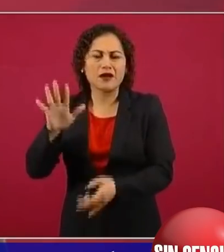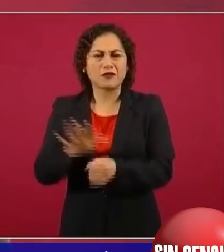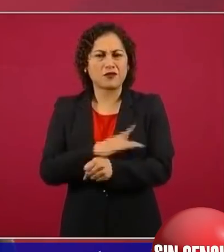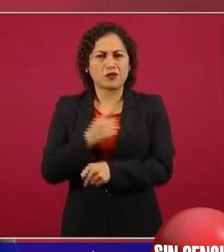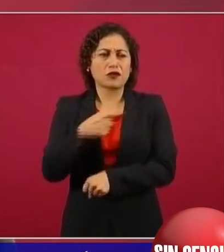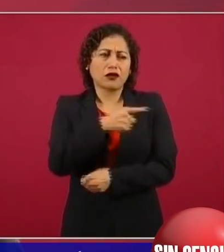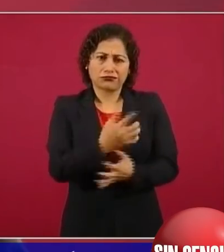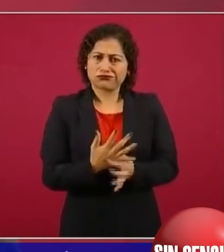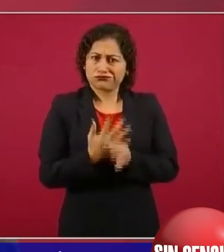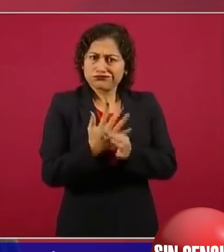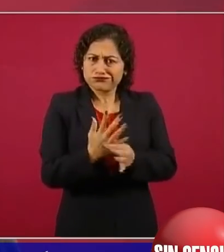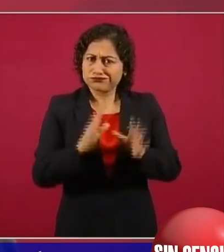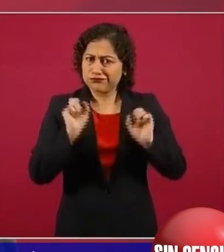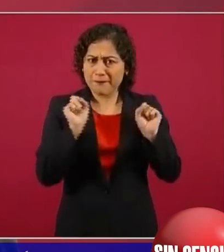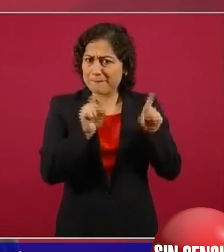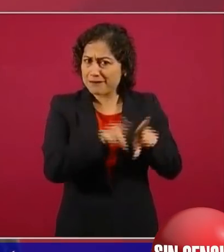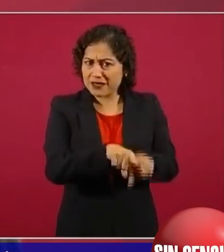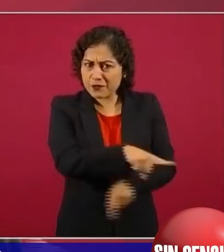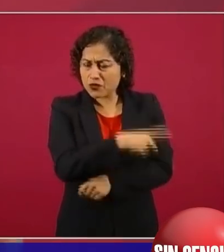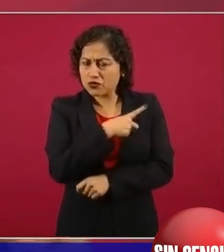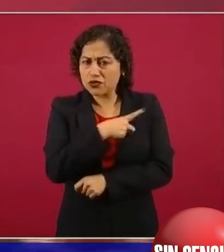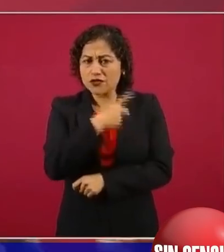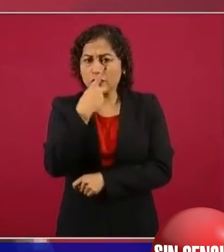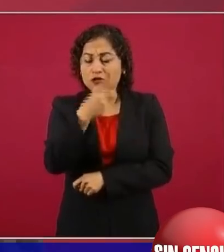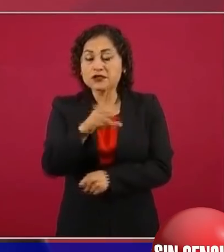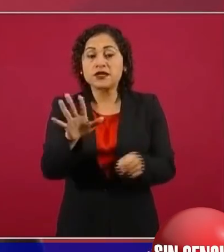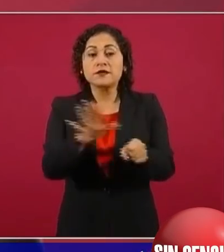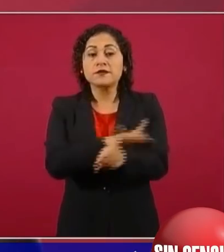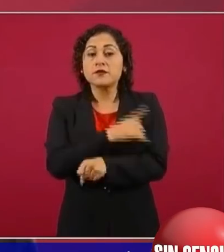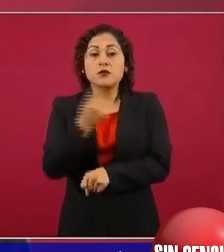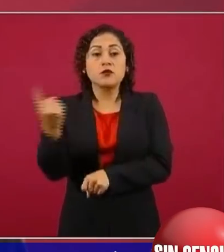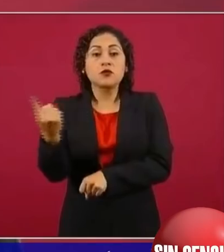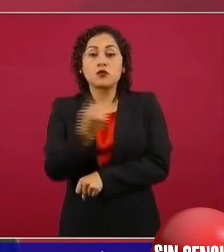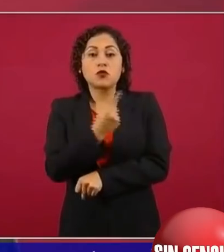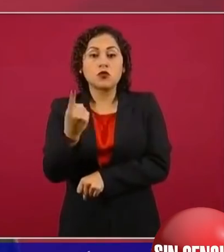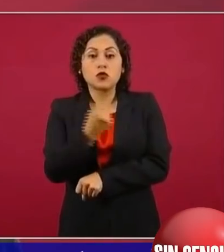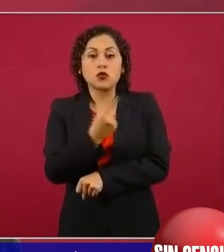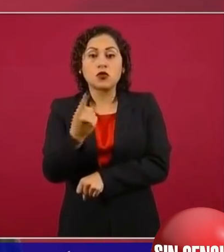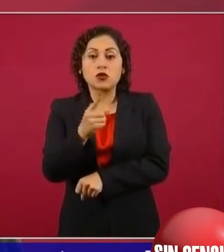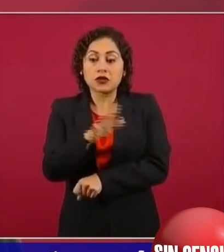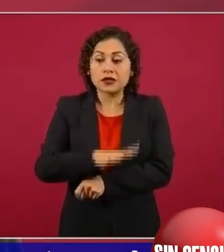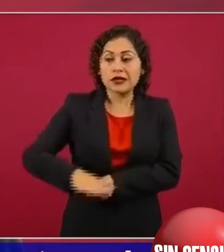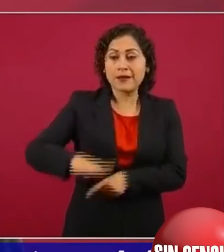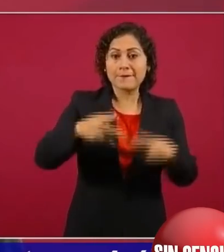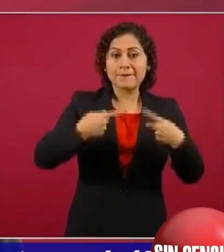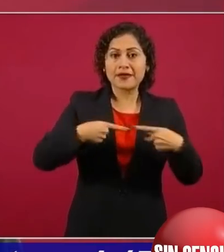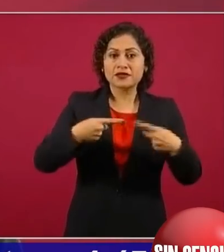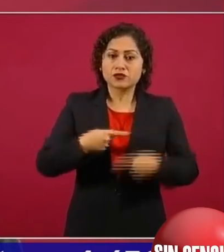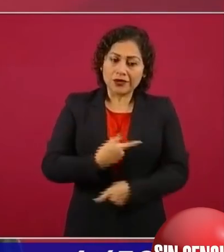porque pues no quieren que se apoye a la gente humilde, a la gente pobre.